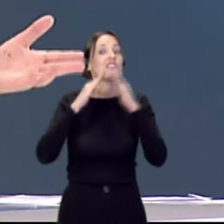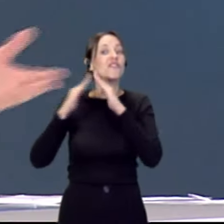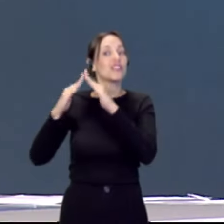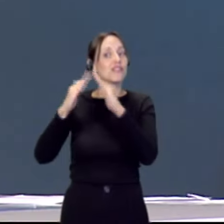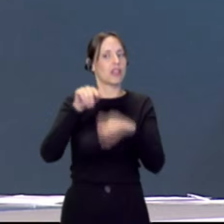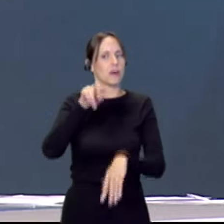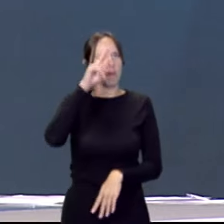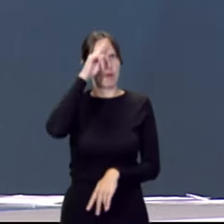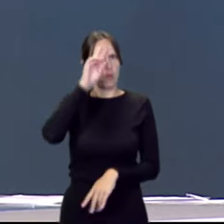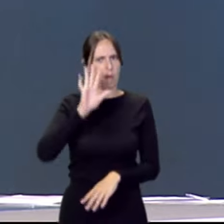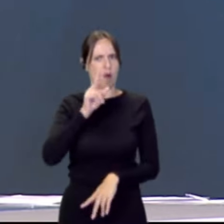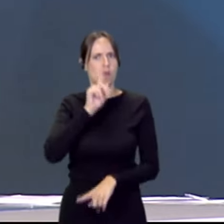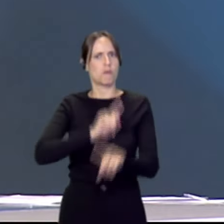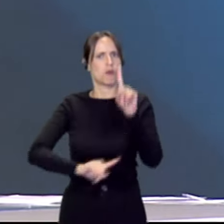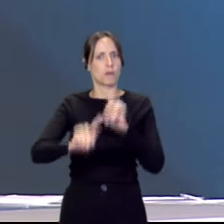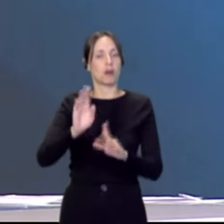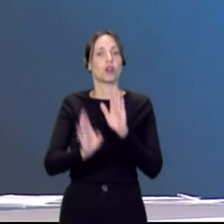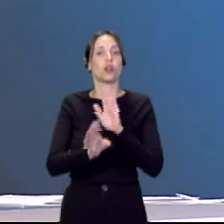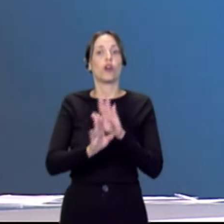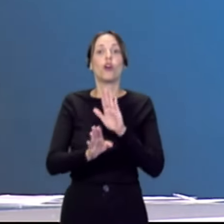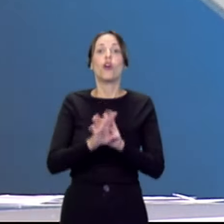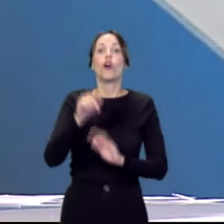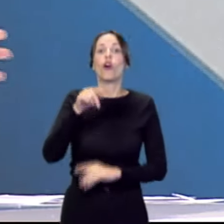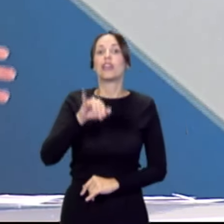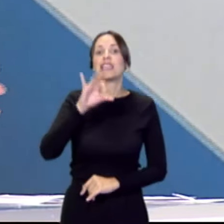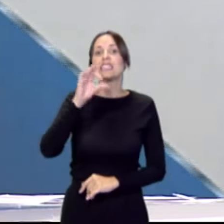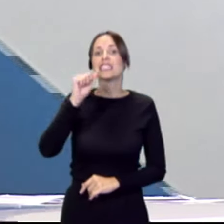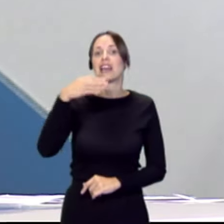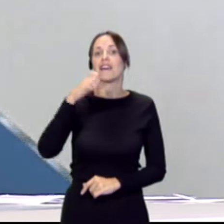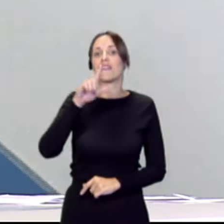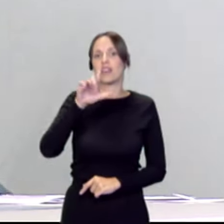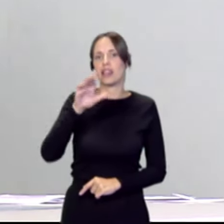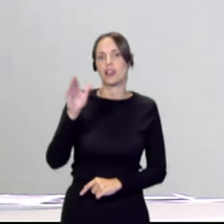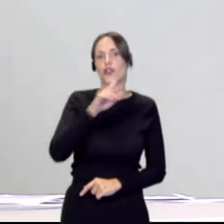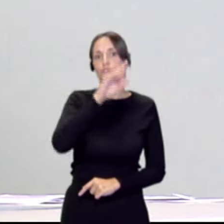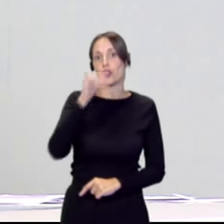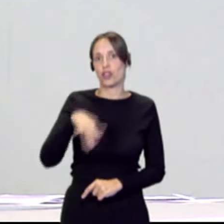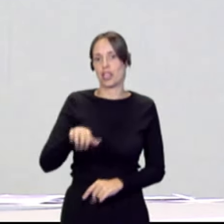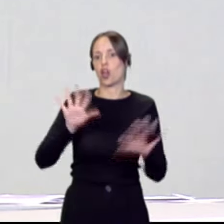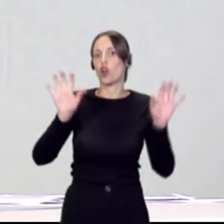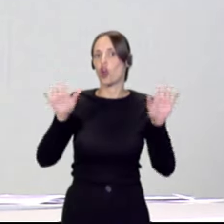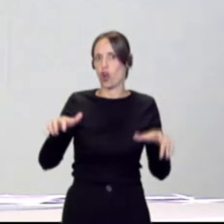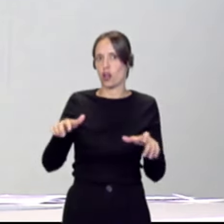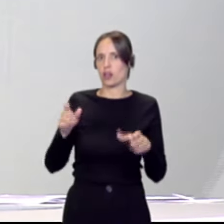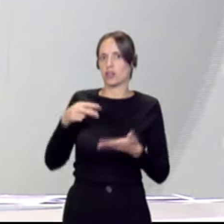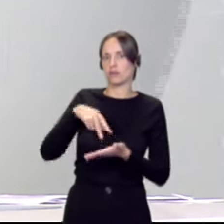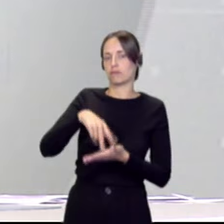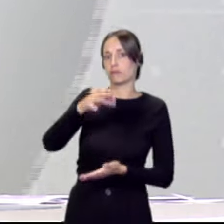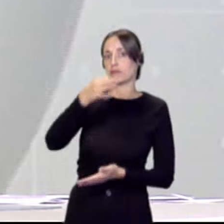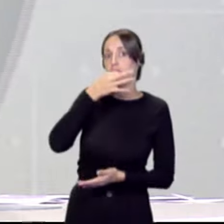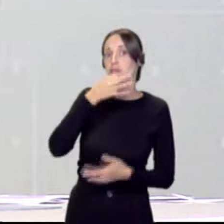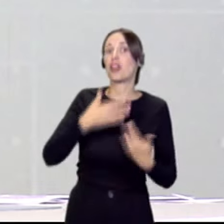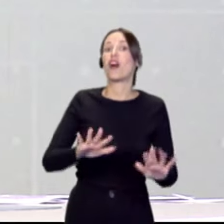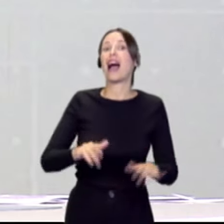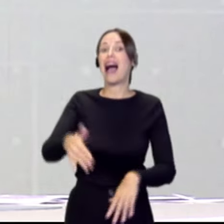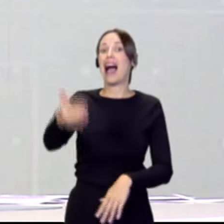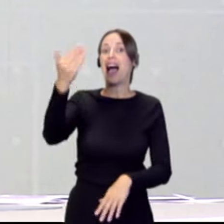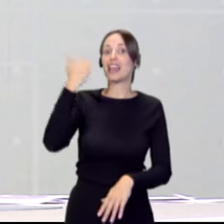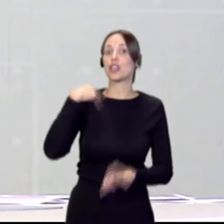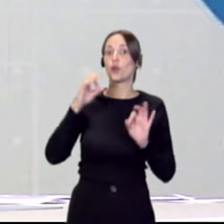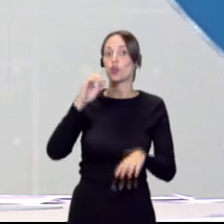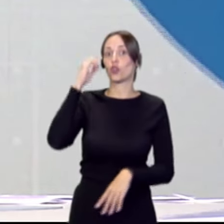problema. Hoy va a comparecer la ministra Isabel Rodríguez en el Congreso, pero ayer el Sindicato de Inquilinos de Madrid dio plantón al presidente del Gobierno, a Pedro Sánchez.